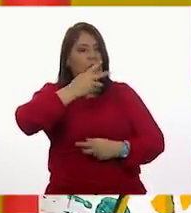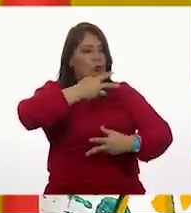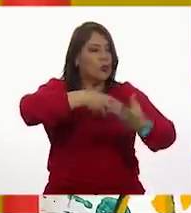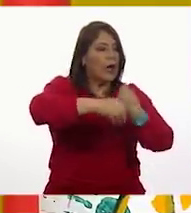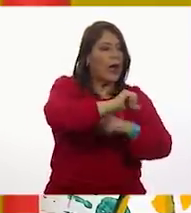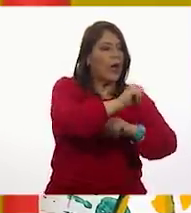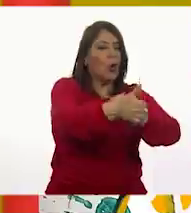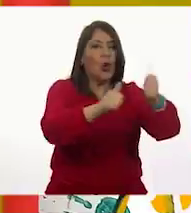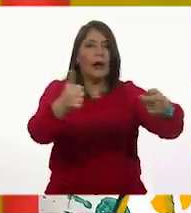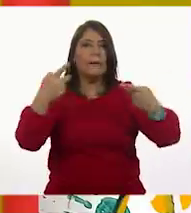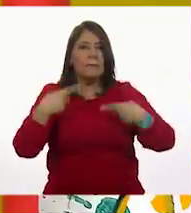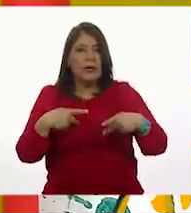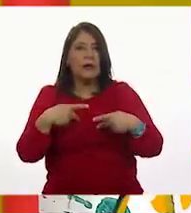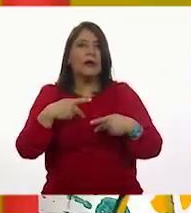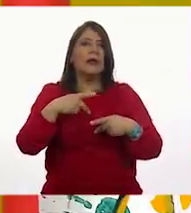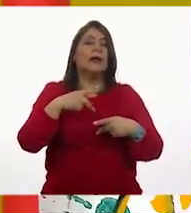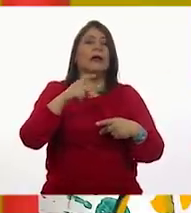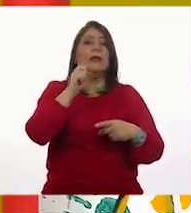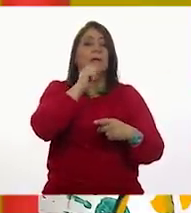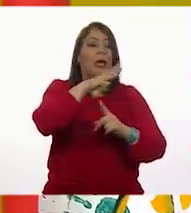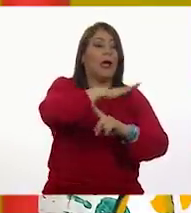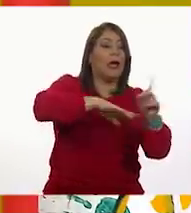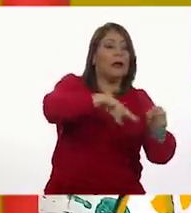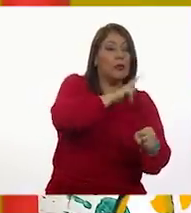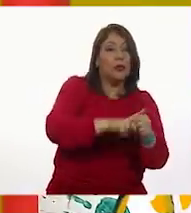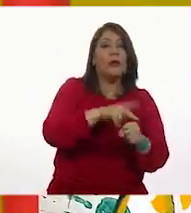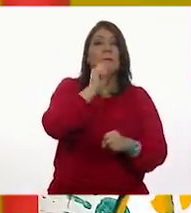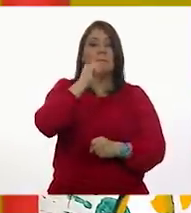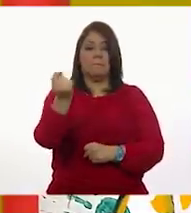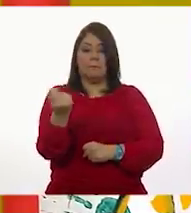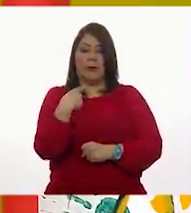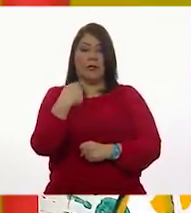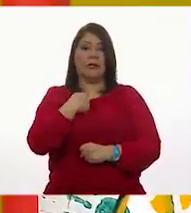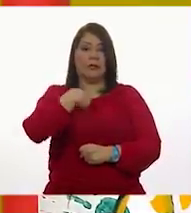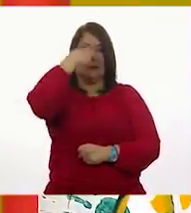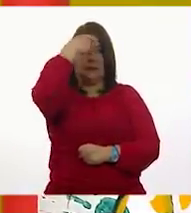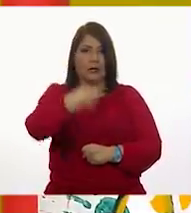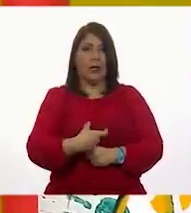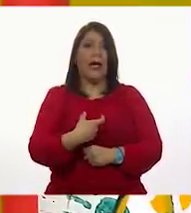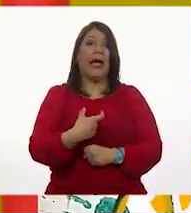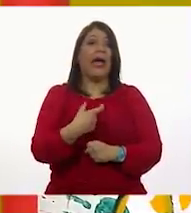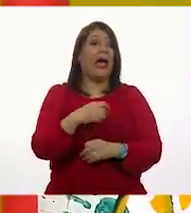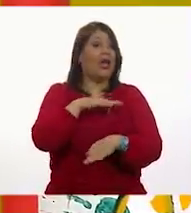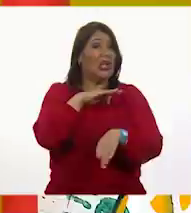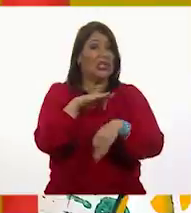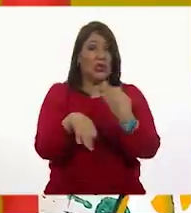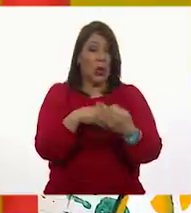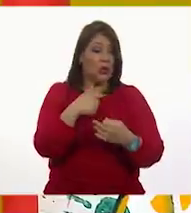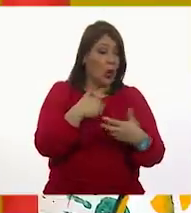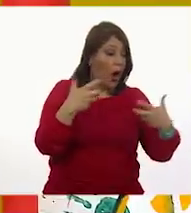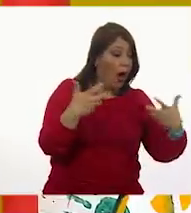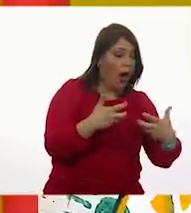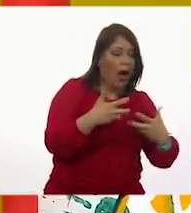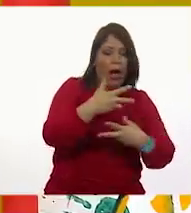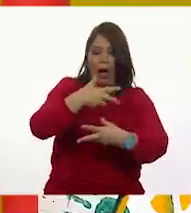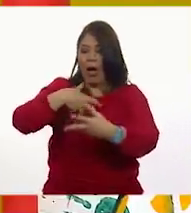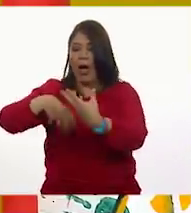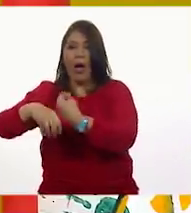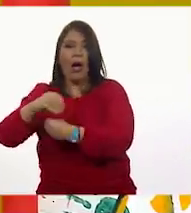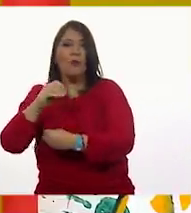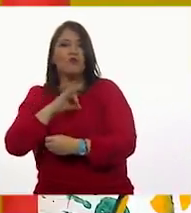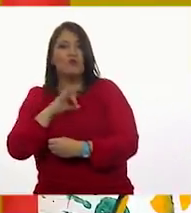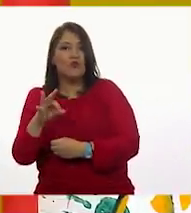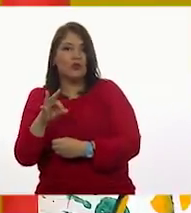nosotros, para los demás y para la naturaleza, Panchito. Todo tiene consecuencias y tenemos que actuar